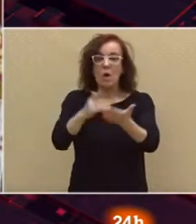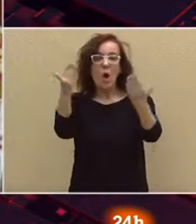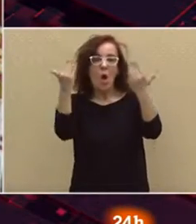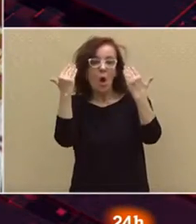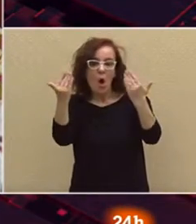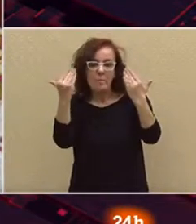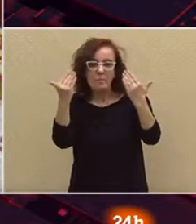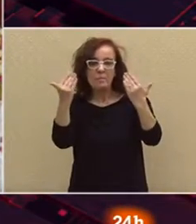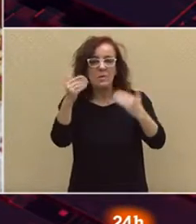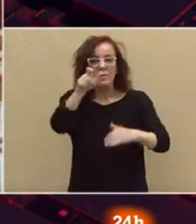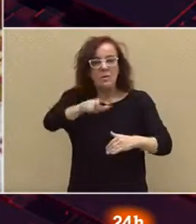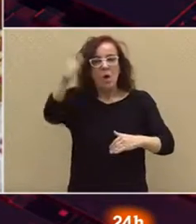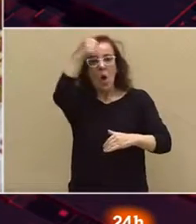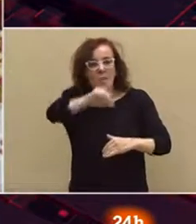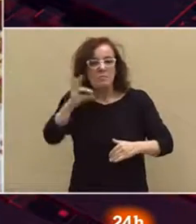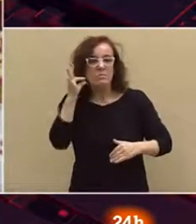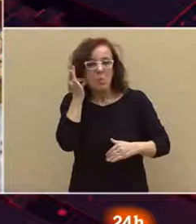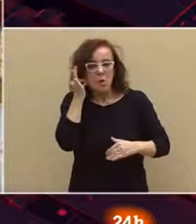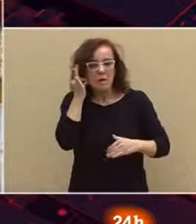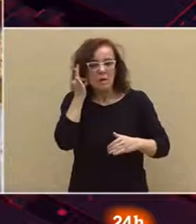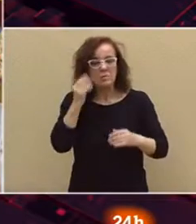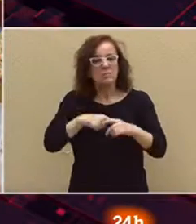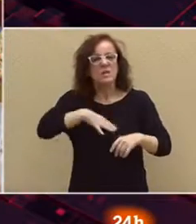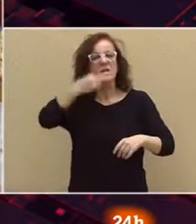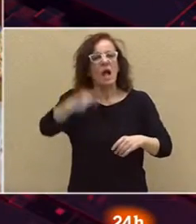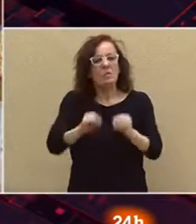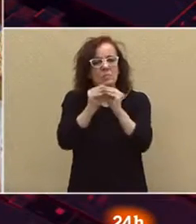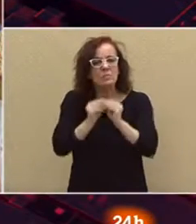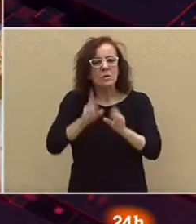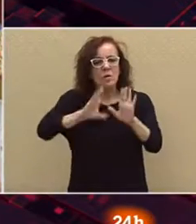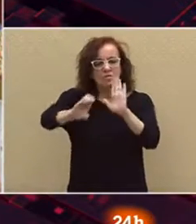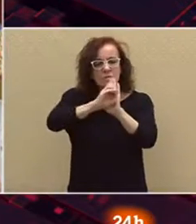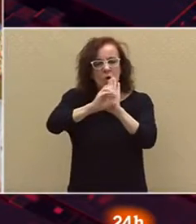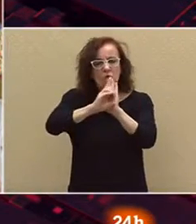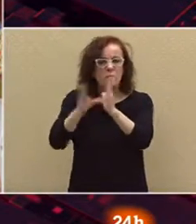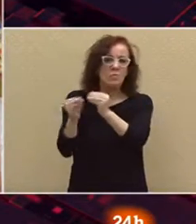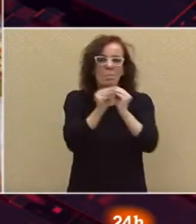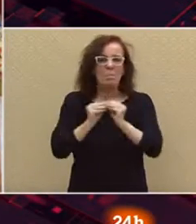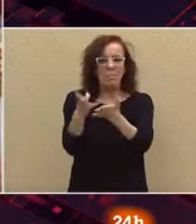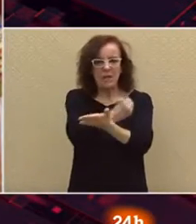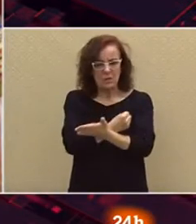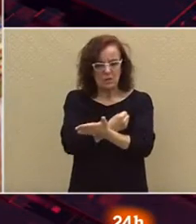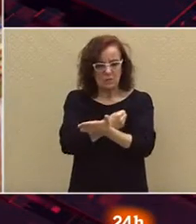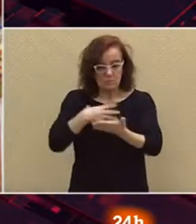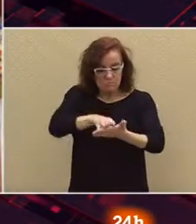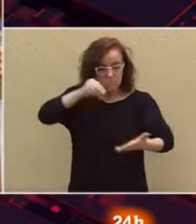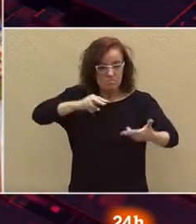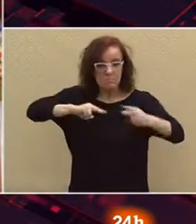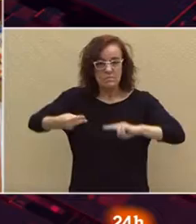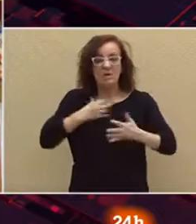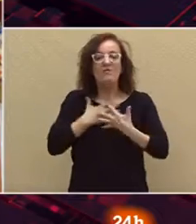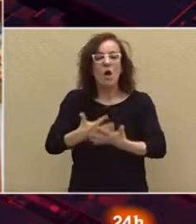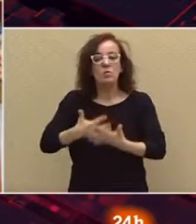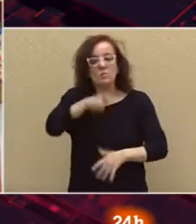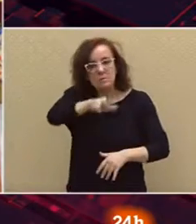aquellos hombres y mujeres que fueron capaces de elaborar una Constitución para todos, interpretando así la voluntad de los españoles